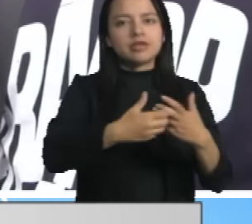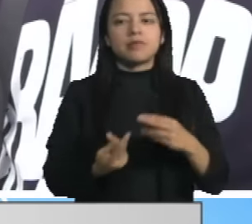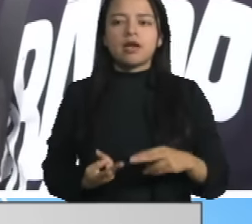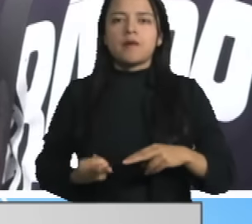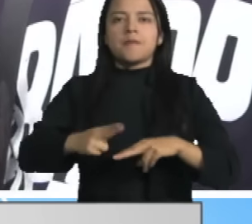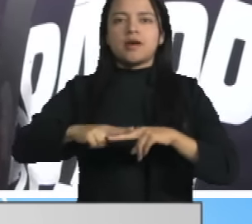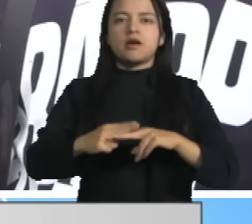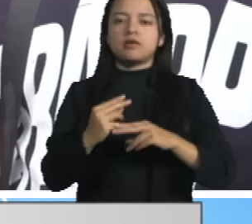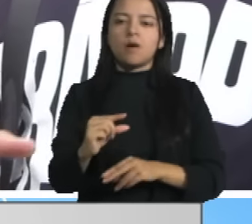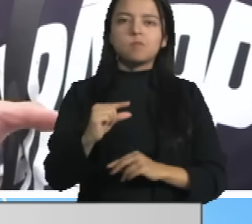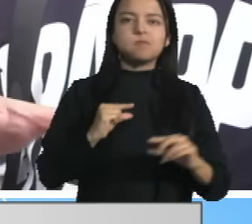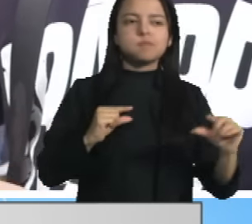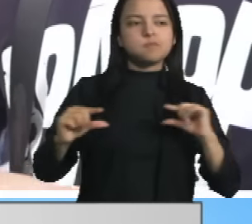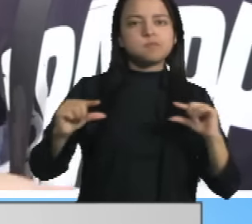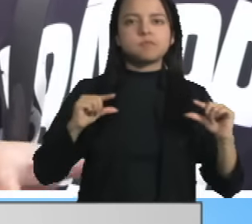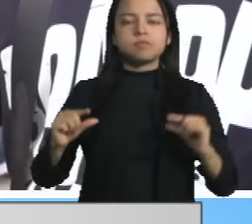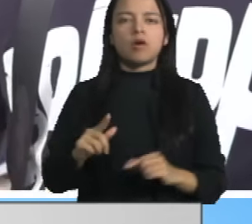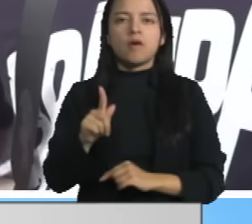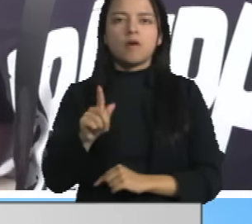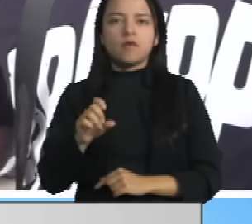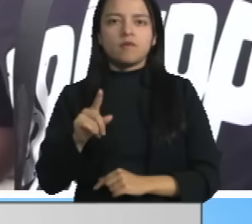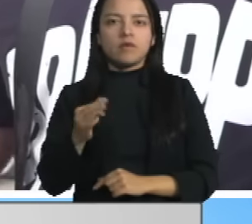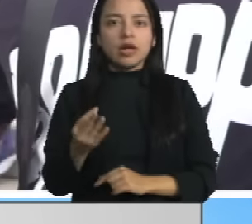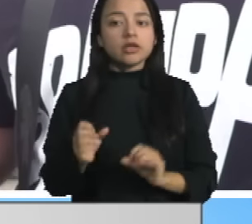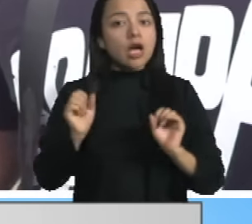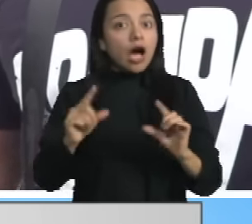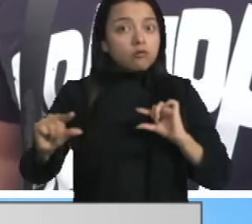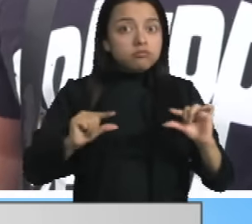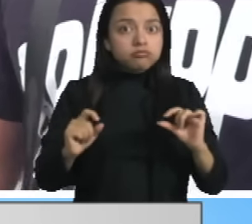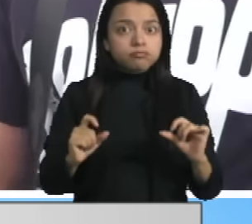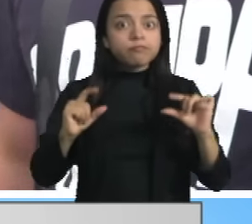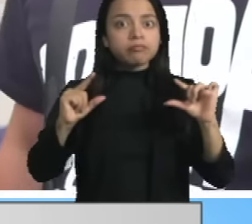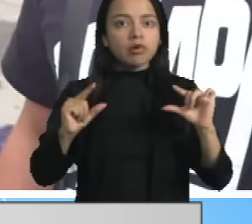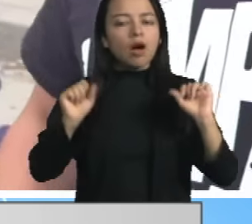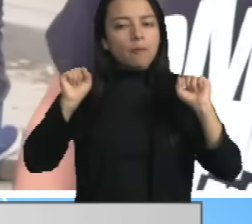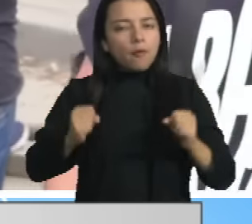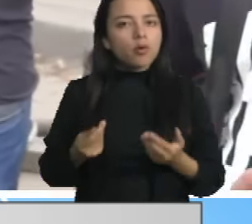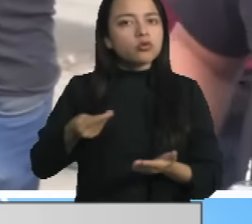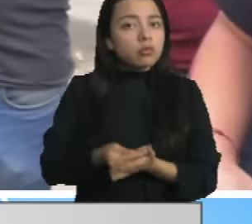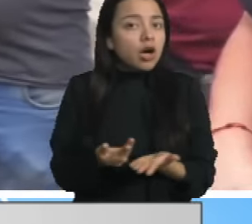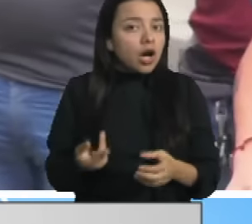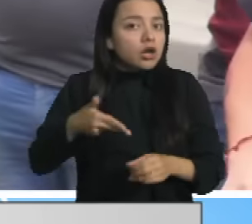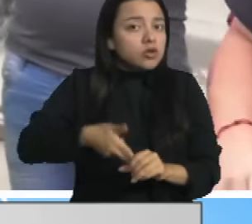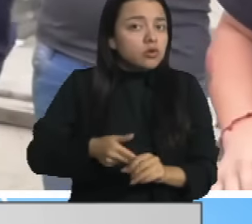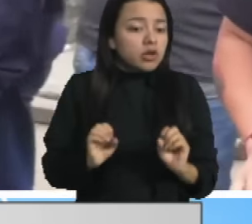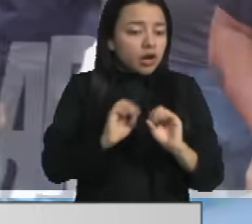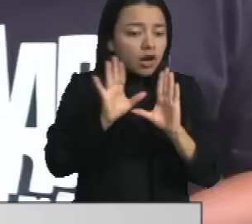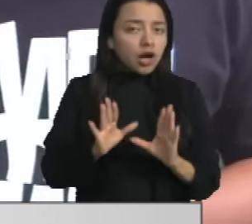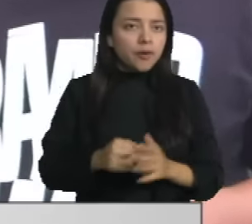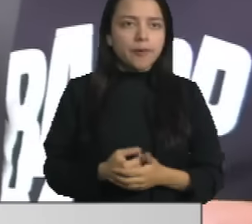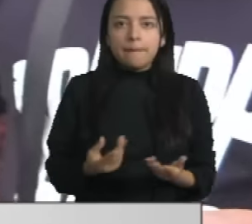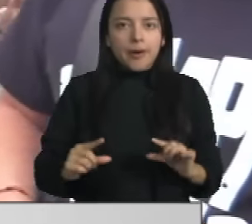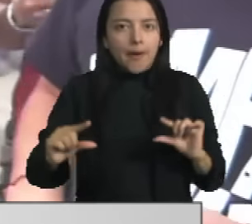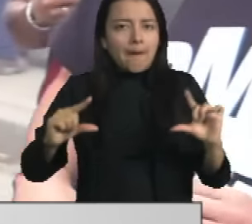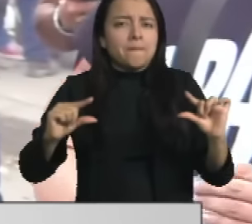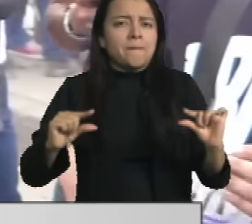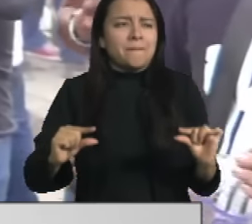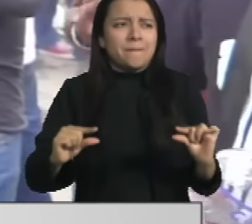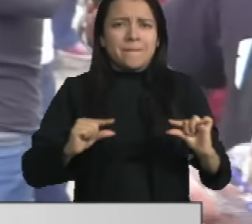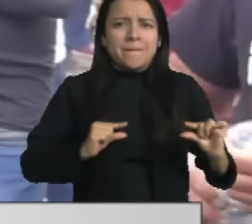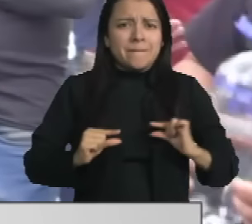fletes y poder nosotros tapar el hueco que hoy en día nos está dejando el alza del combustible. Este, dicen ellos que es un paro indefinido hasta que